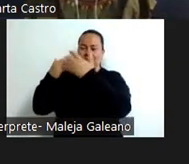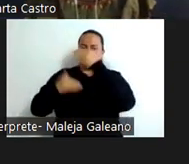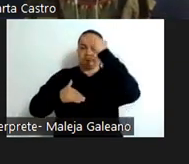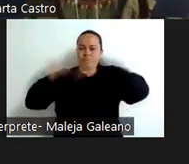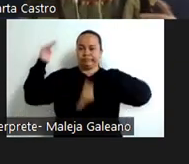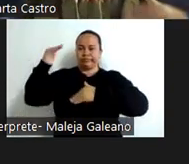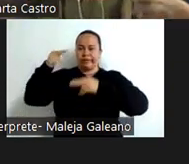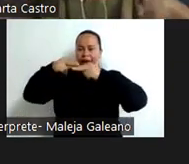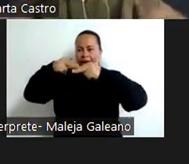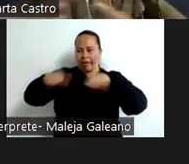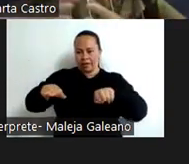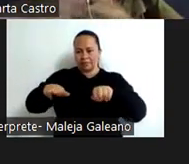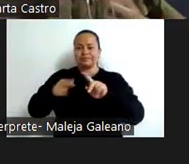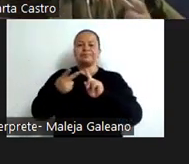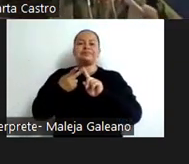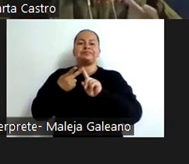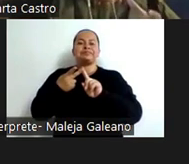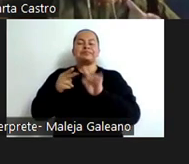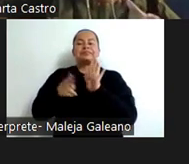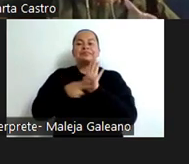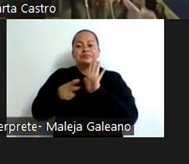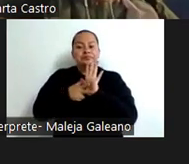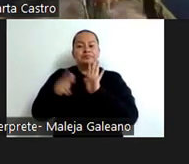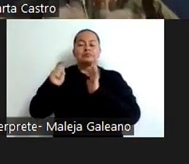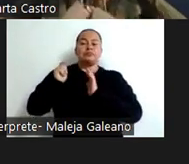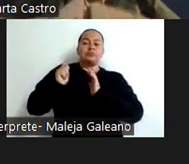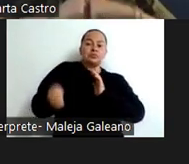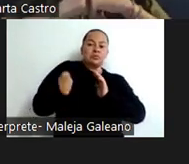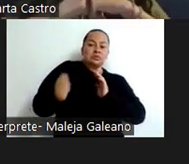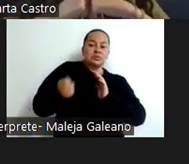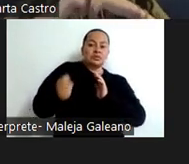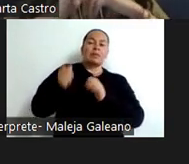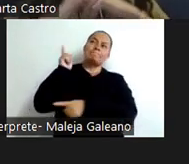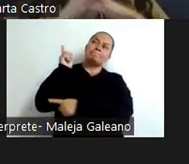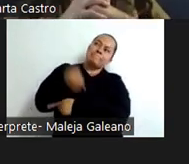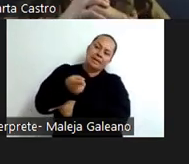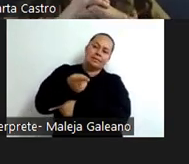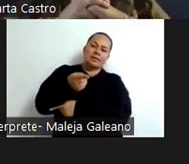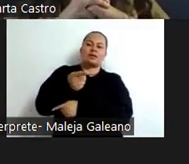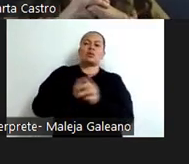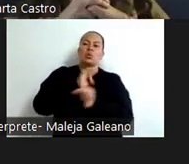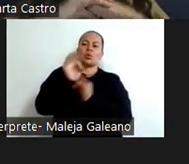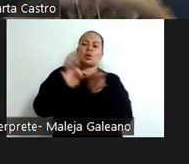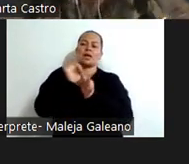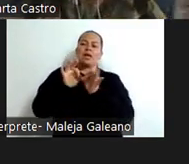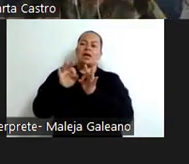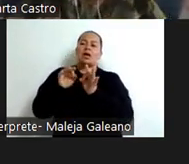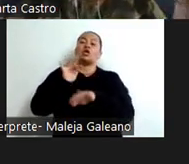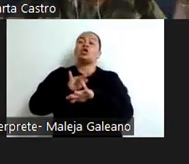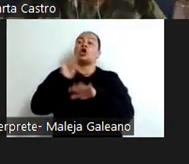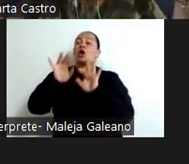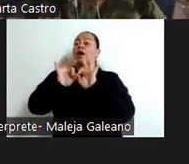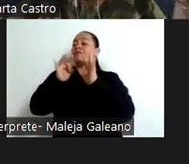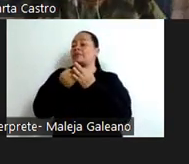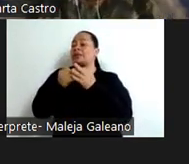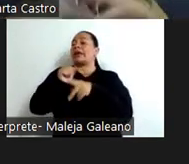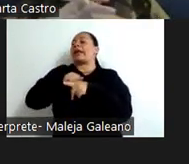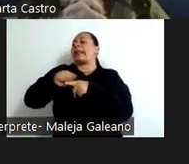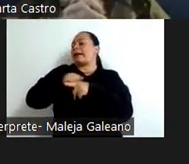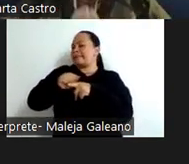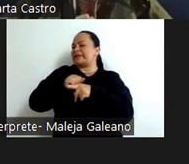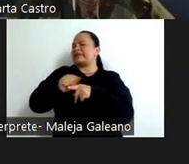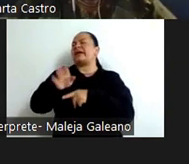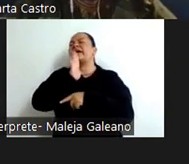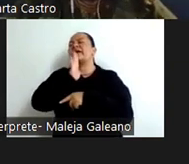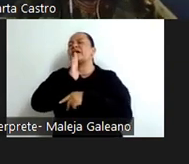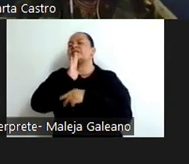de género si la corte manda que el cuidado tiene que ser brindado por la familia en la práctica este trabajo